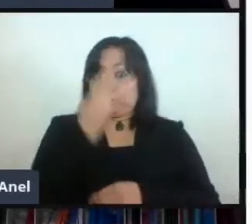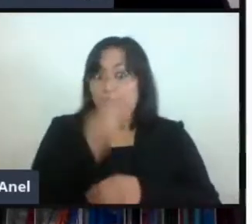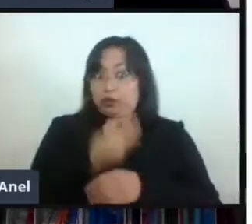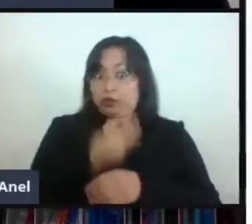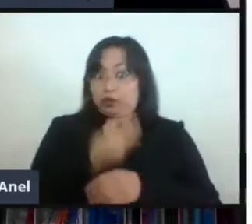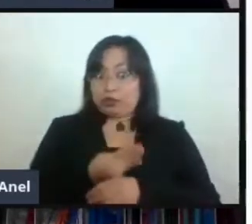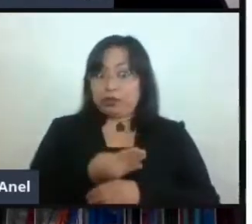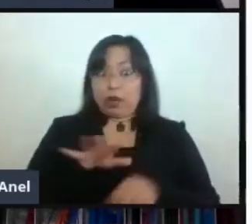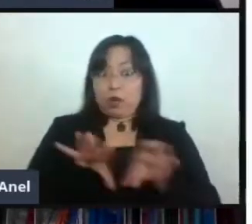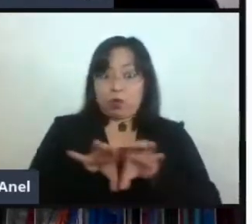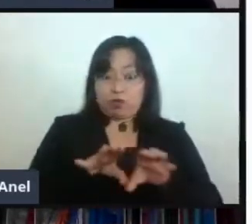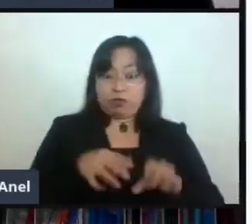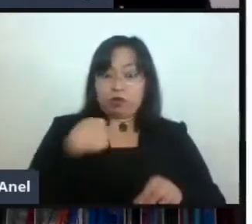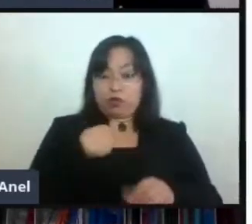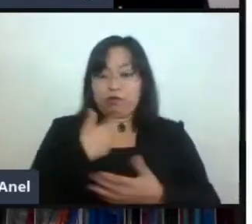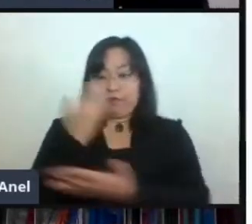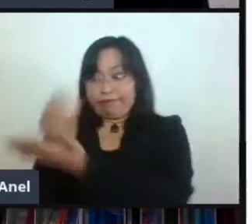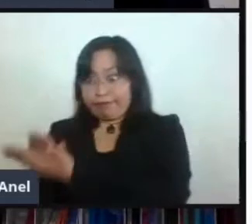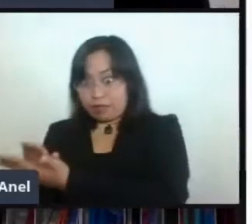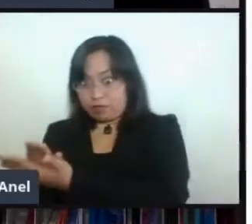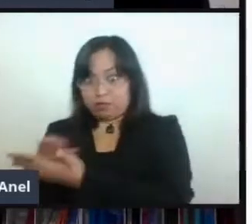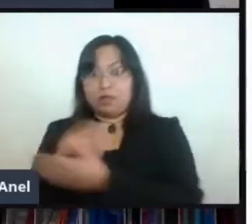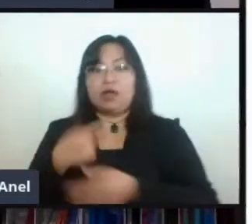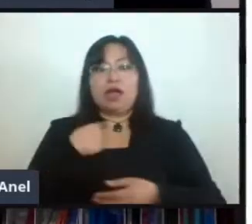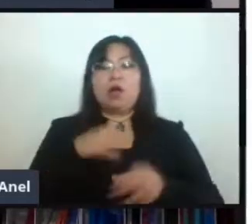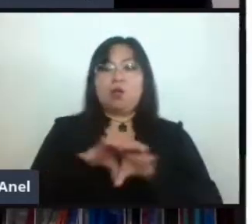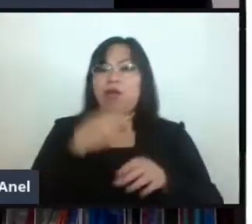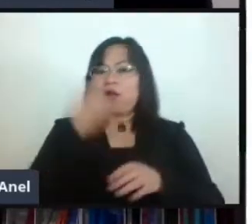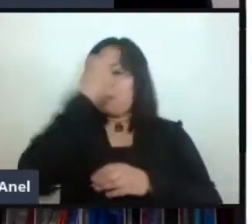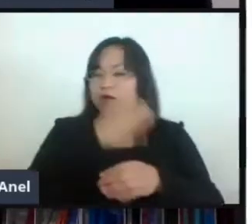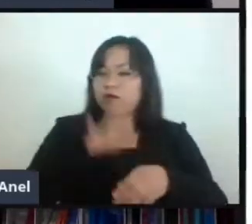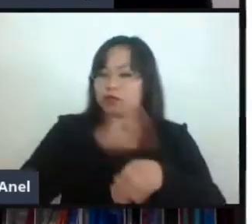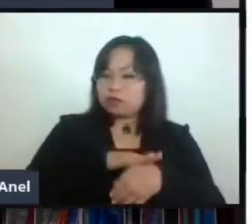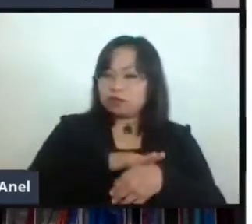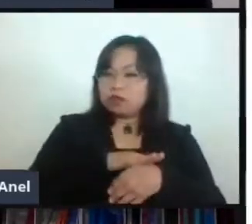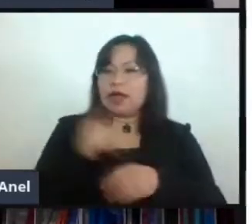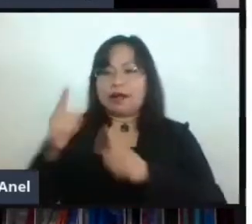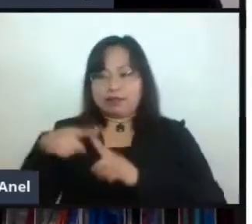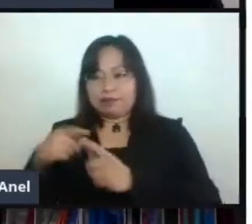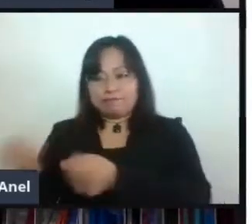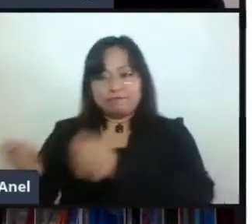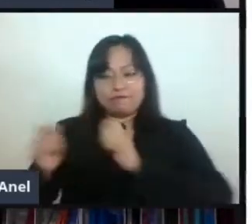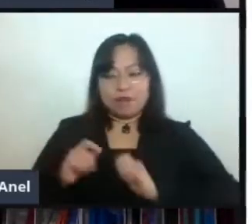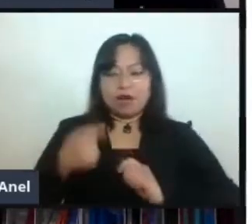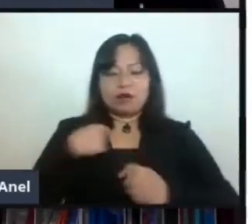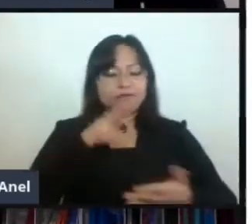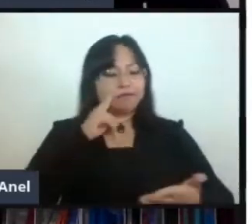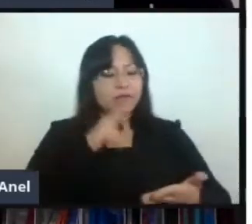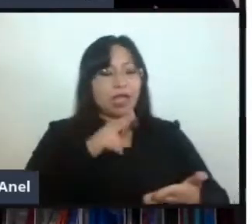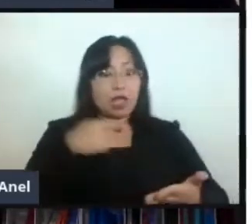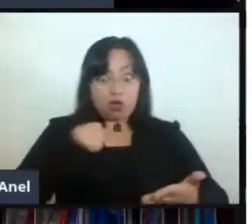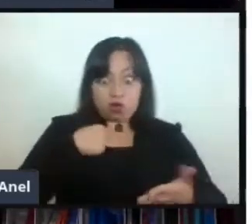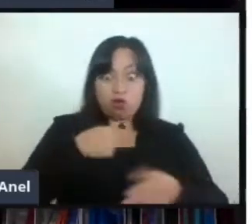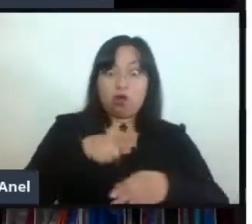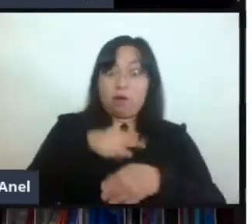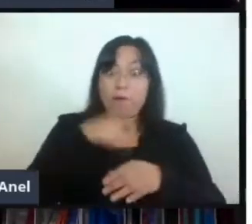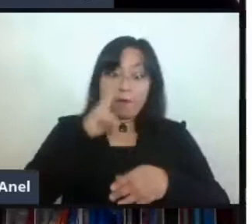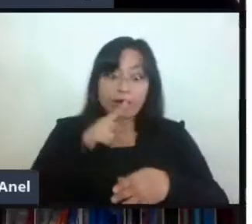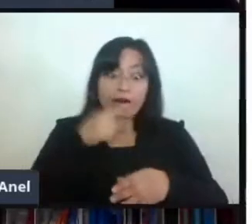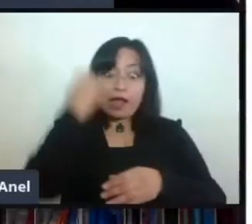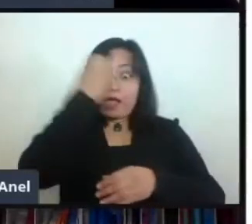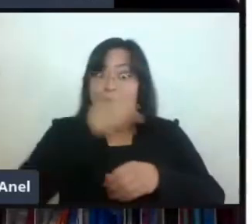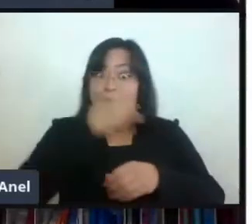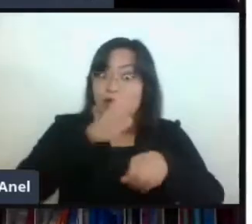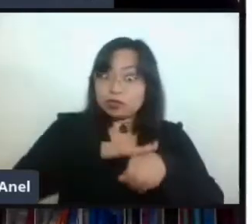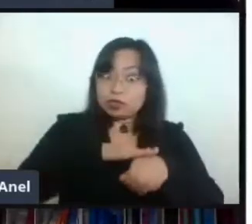que tener muy claro qué es lo que vamos a evaluar. Aquí yo no voy a evaluar el trazo, sino el